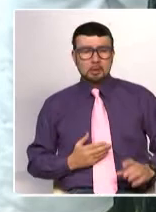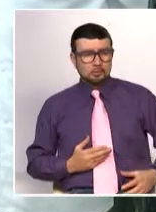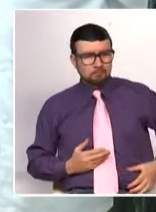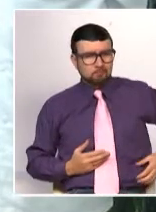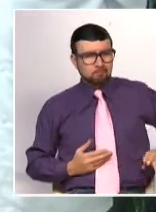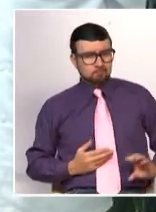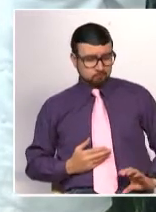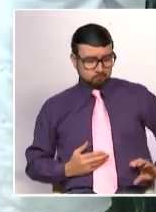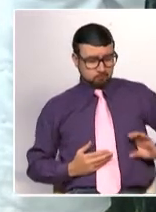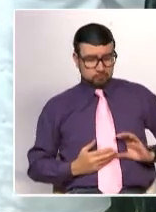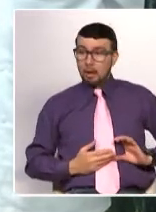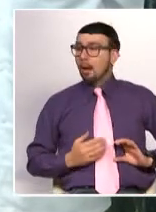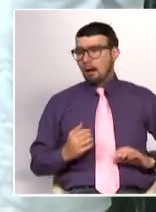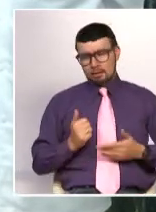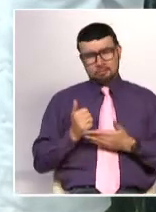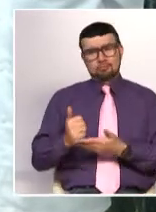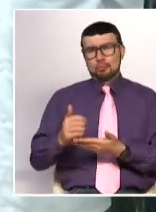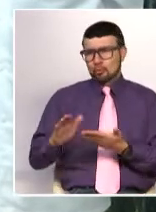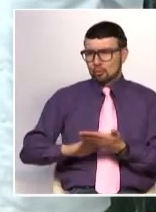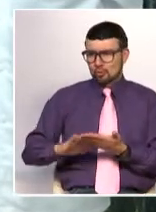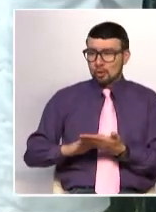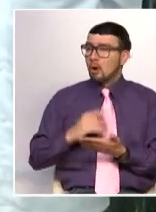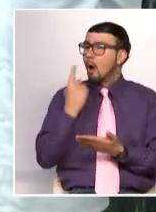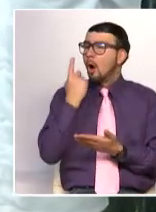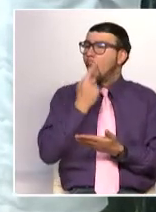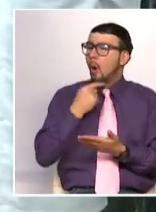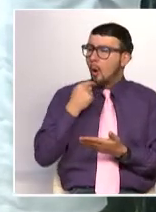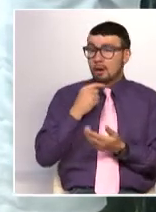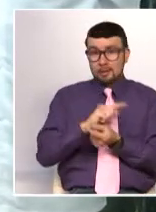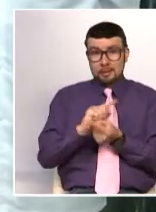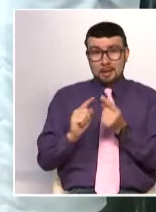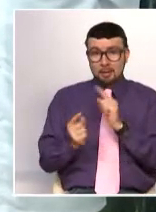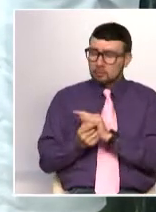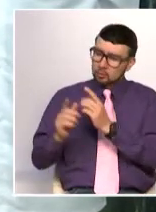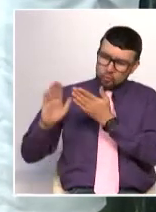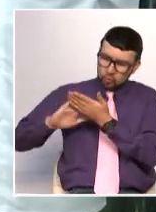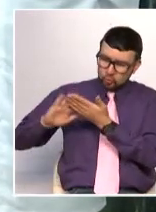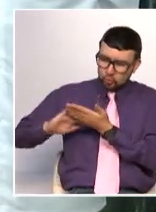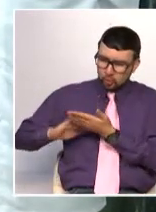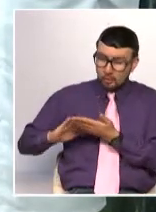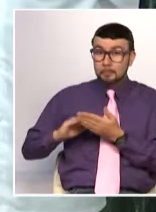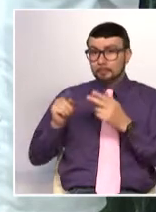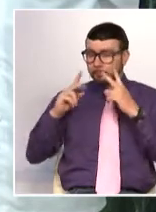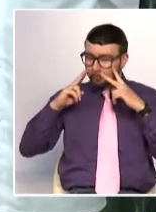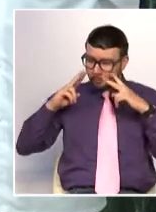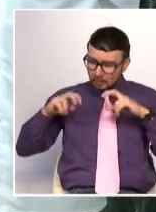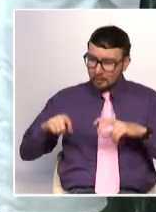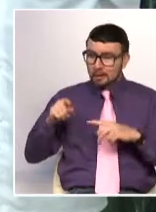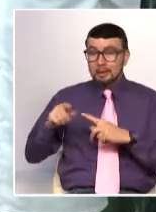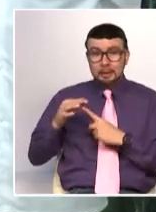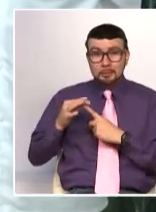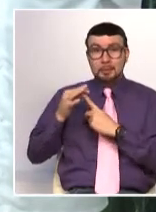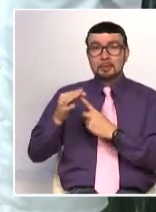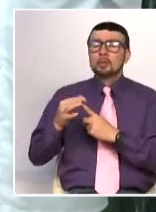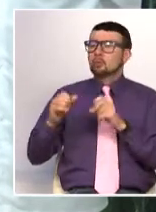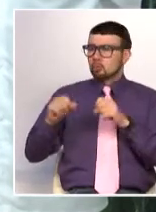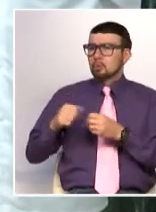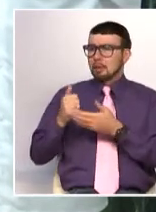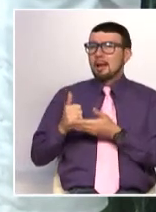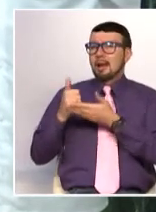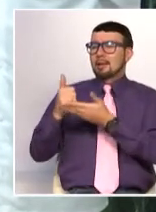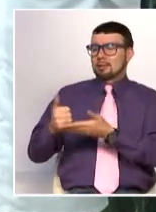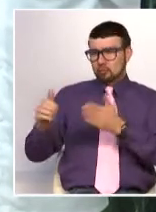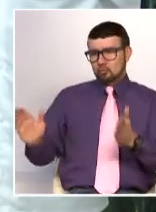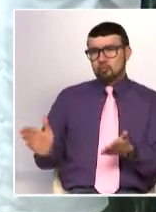podemos solucionar con solo retirar cambiar este material hacer unas observaciones especiales podemos colaborar con el tratamiento